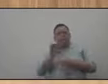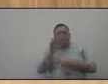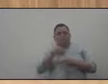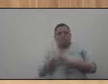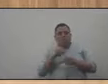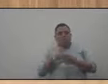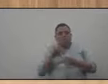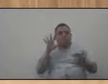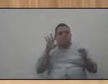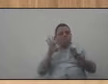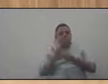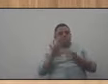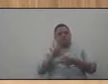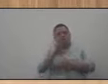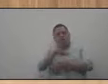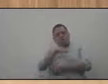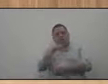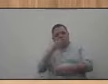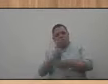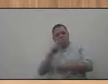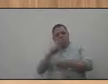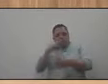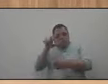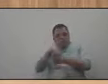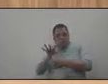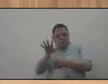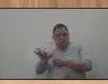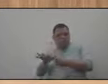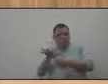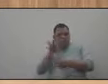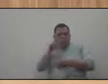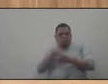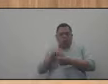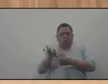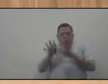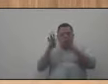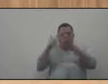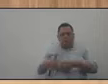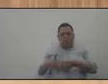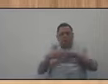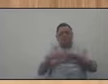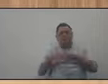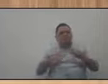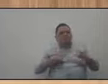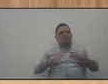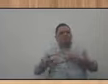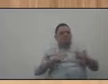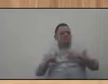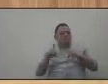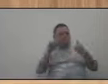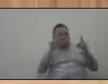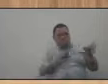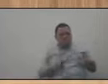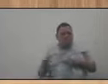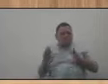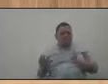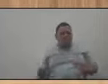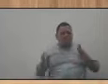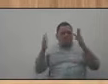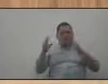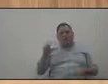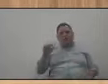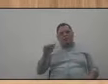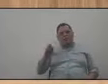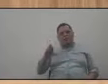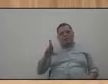la normatividad de la gestión pública que hace parte de nuestra empresa administradora de planes de beneficios